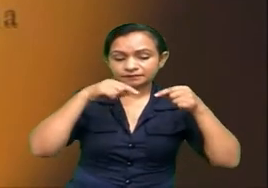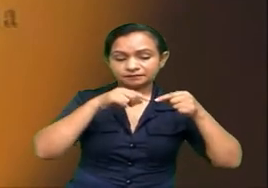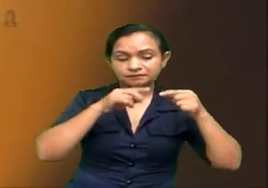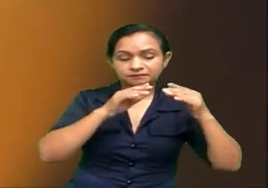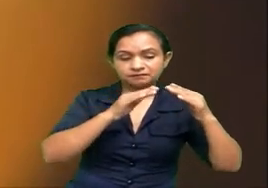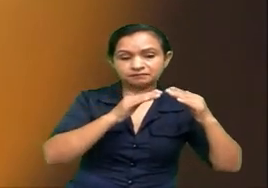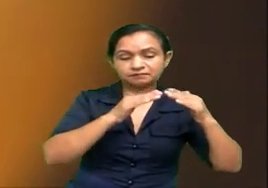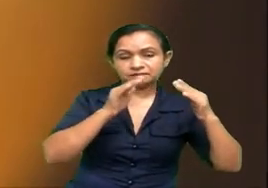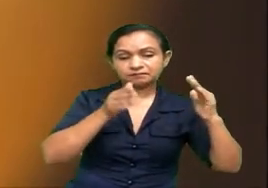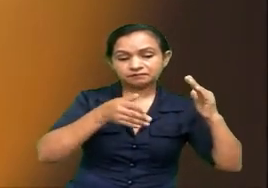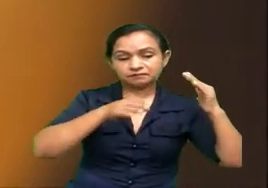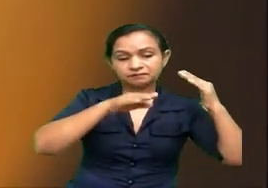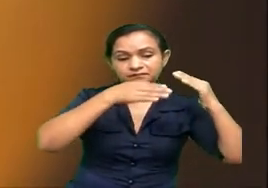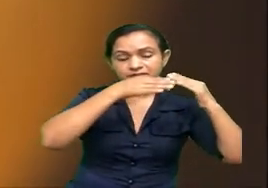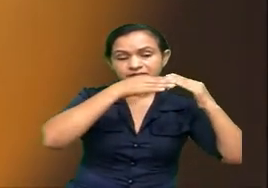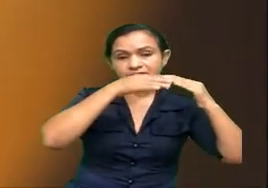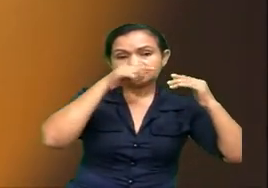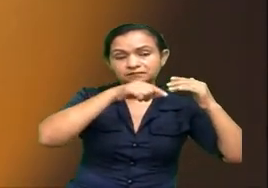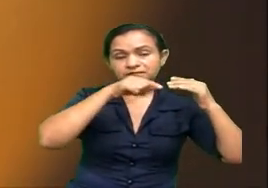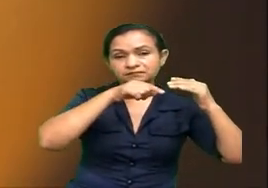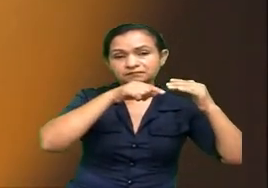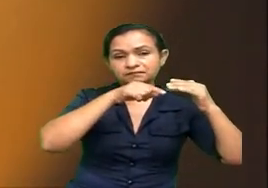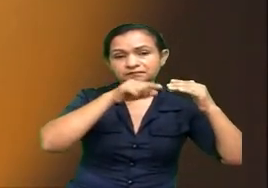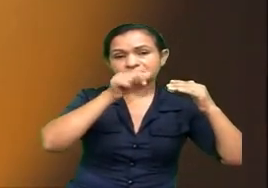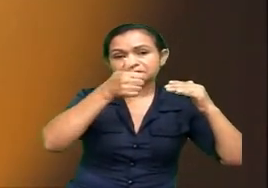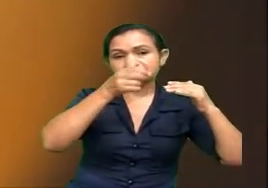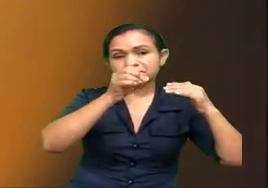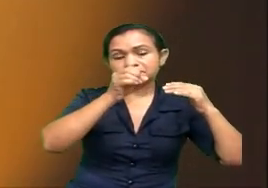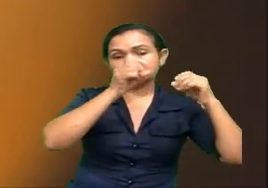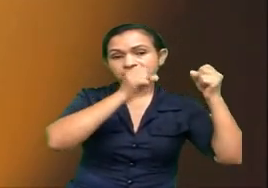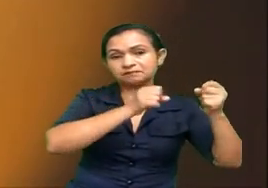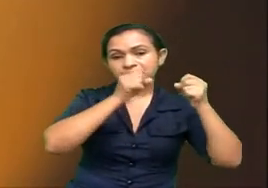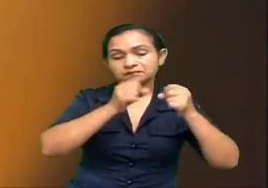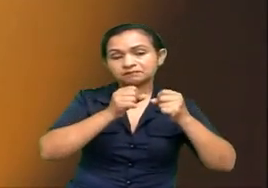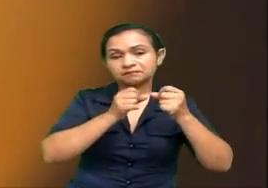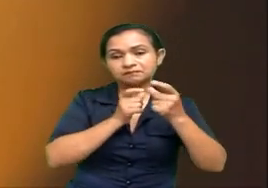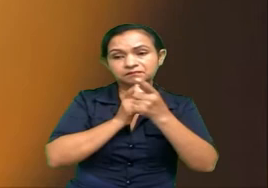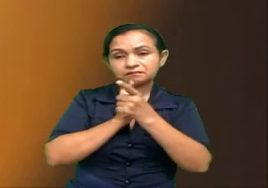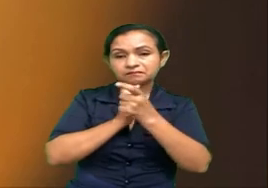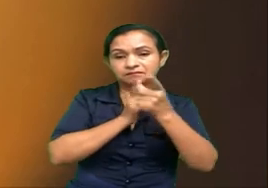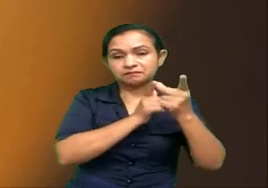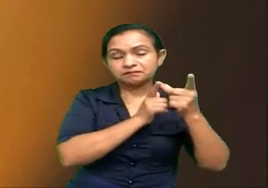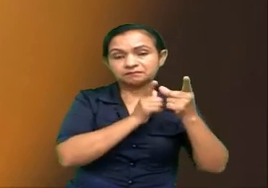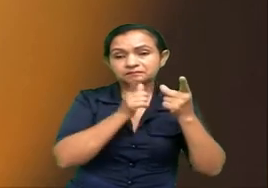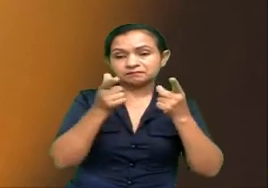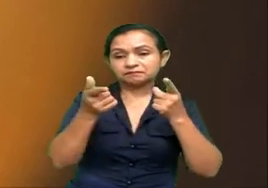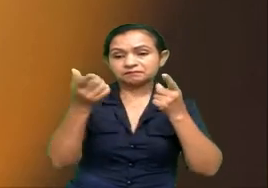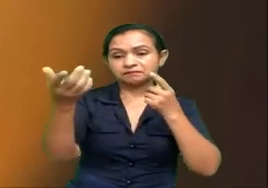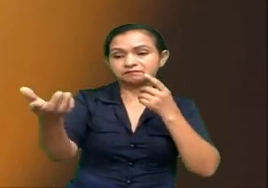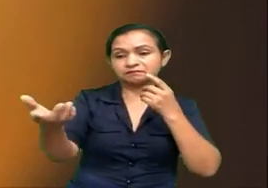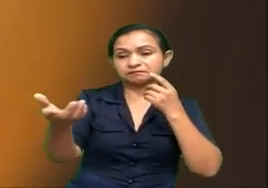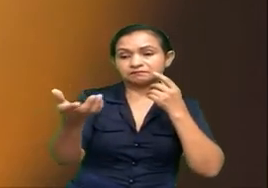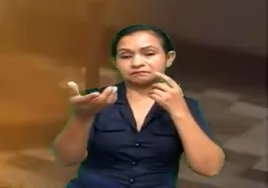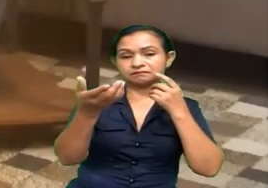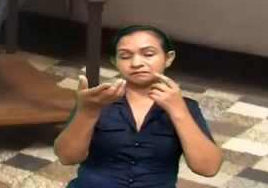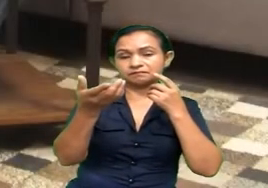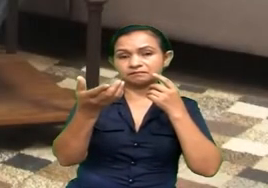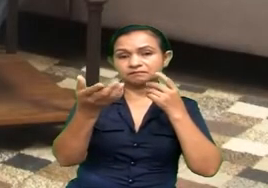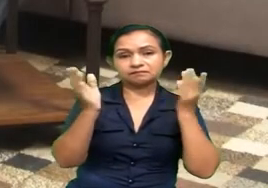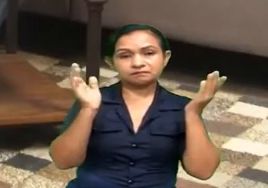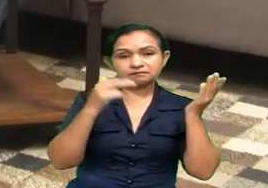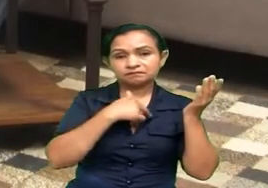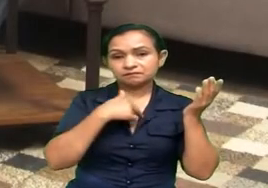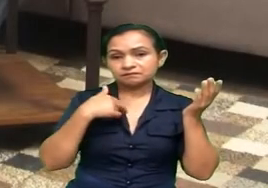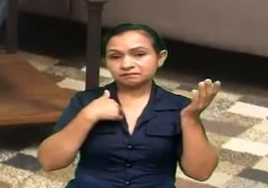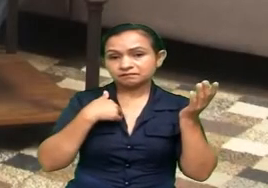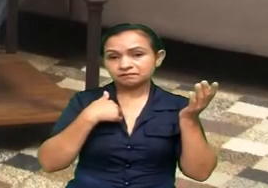en el cerro Celedón tiene como 60 hombres, 60 fusileros, pero le echan